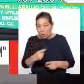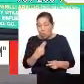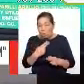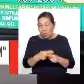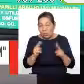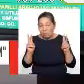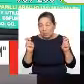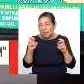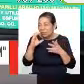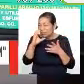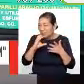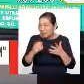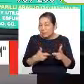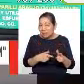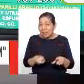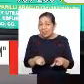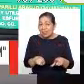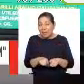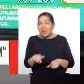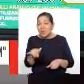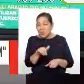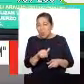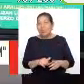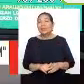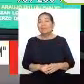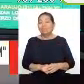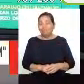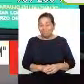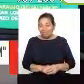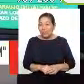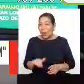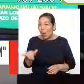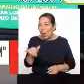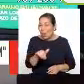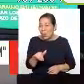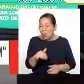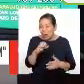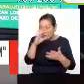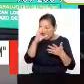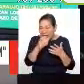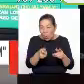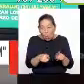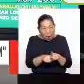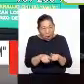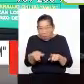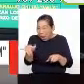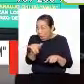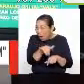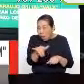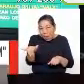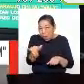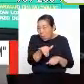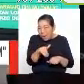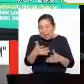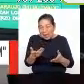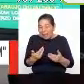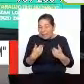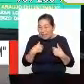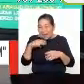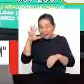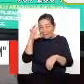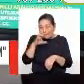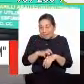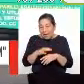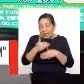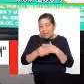las características de las armas que tienen, que poseen estos delincuentes, y la característica del arma de la persona a quien nosotros hemos capturado